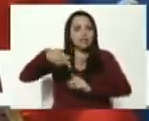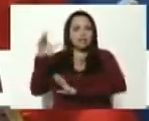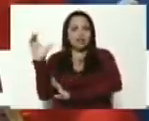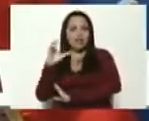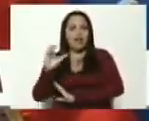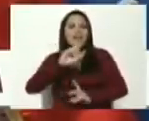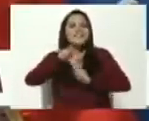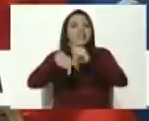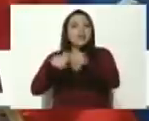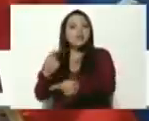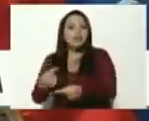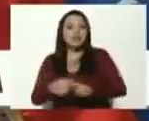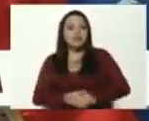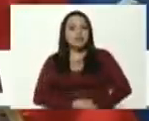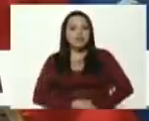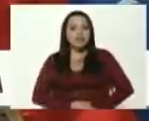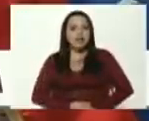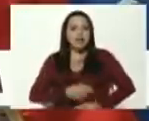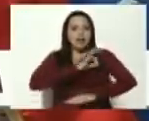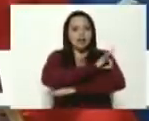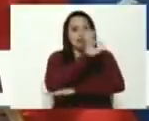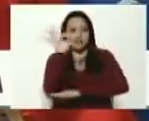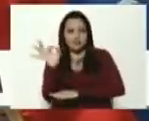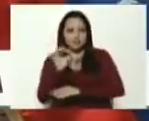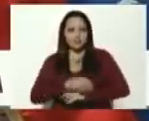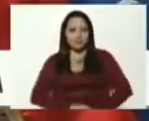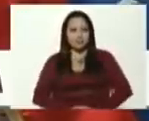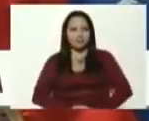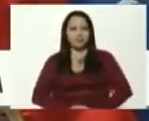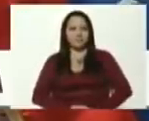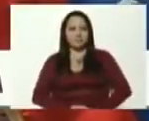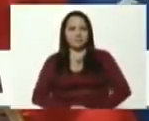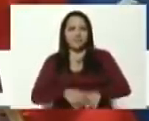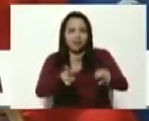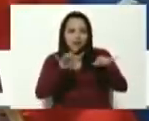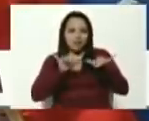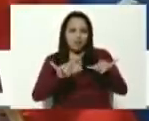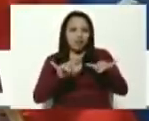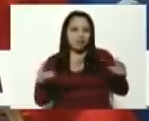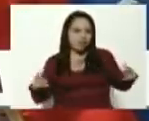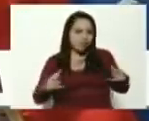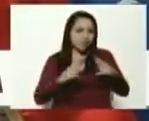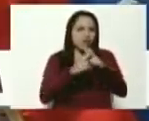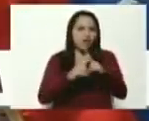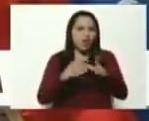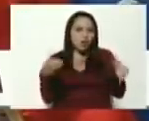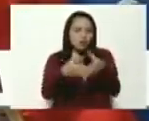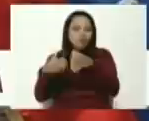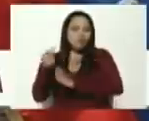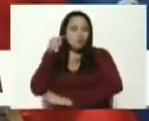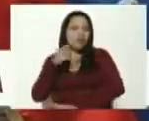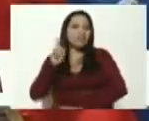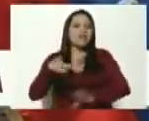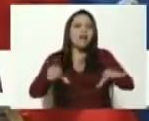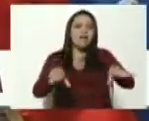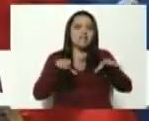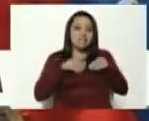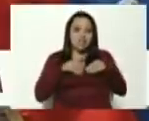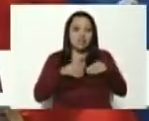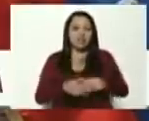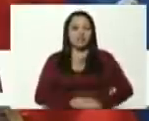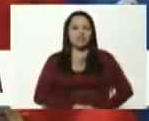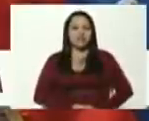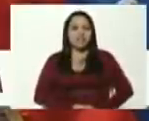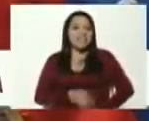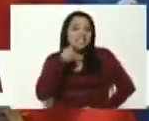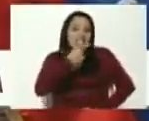y posteriormente a Barquisimeto, donde se encontraron con otro grupo de mujeres que también habían aceptado, obviamente bajo